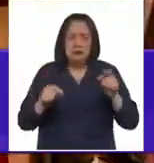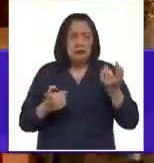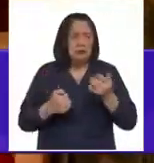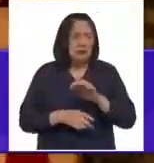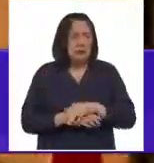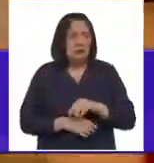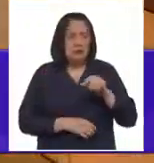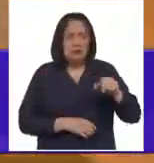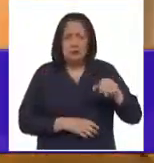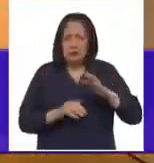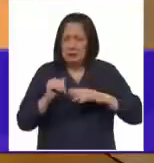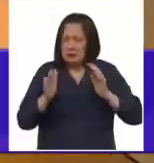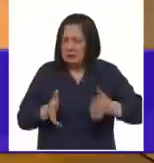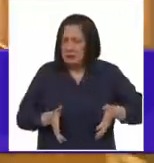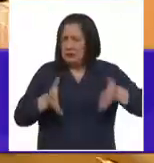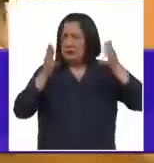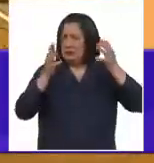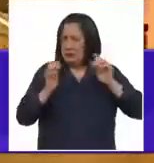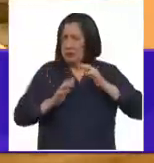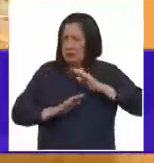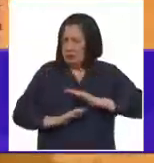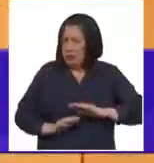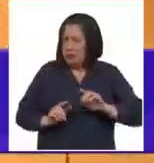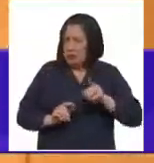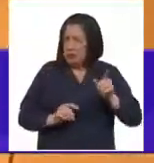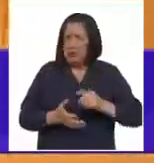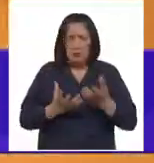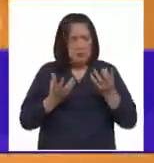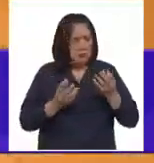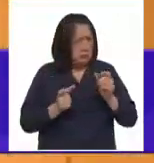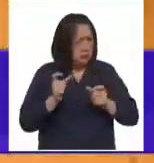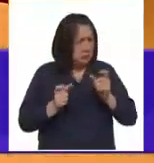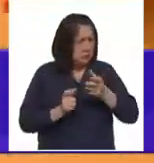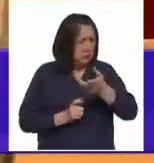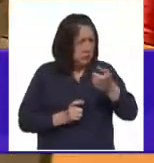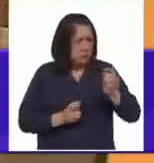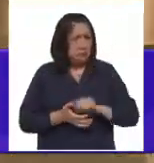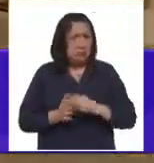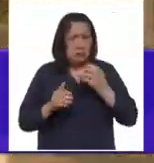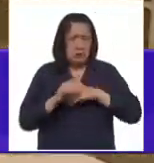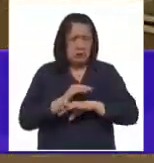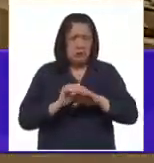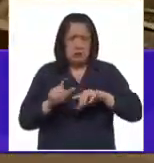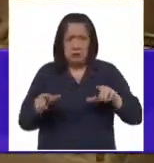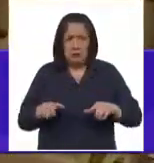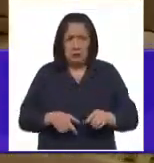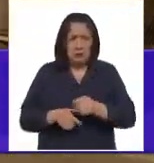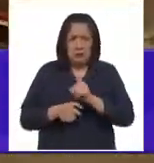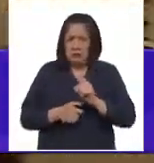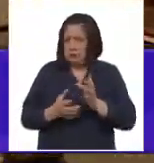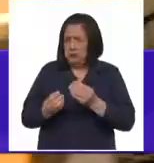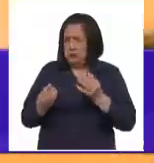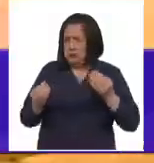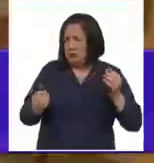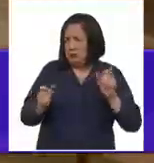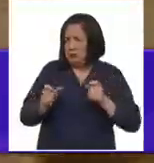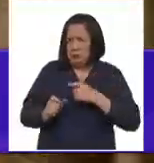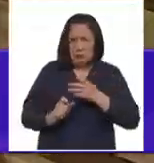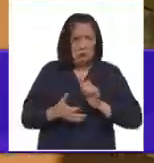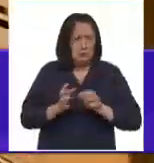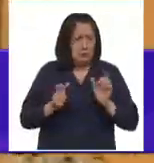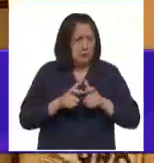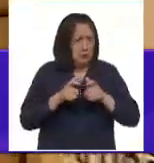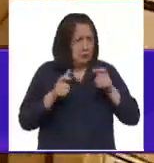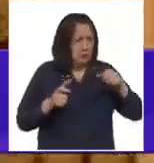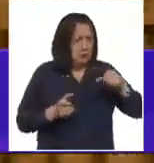esta hora galería, de la tarde. Angie, está tranquila, visto, pues, ¿no? En cuanto al número de personas que ingresa, no es muy, digamos,